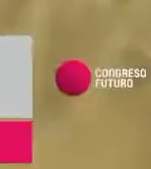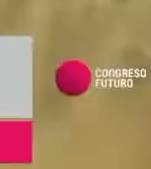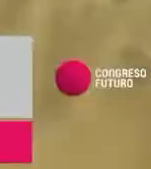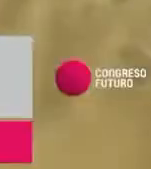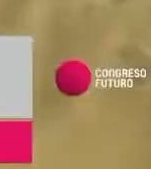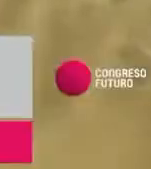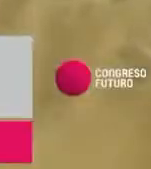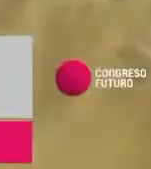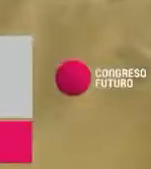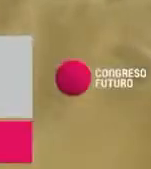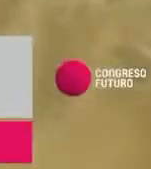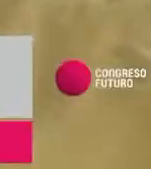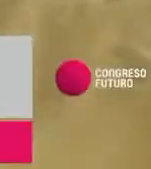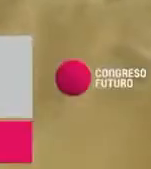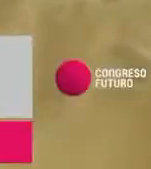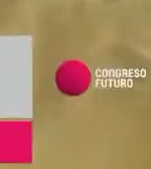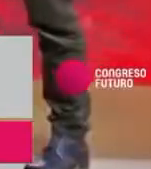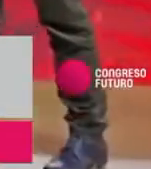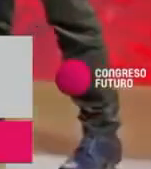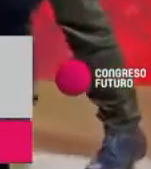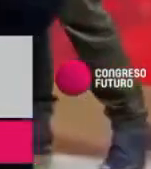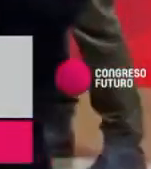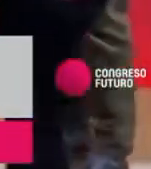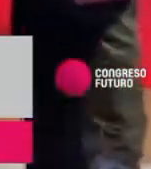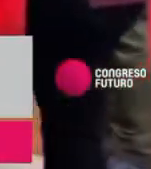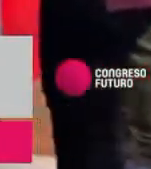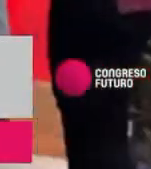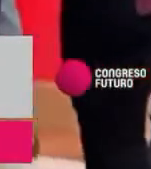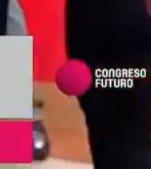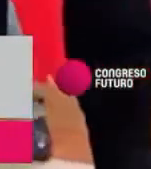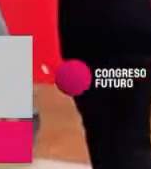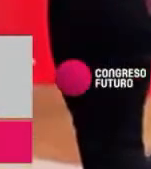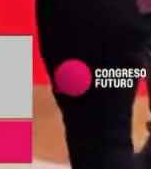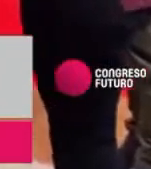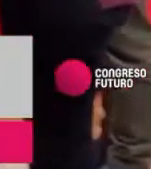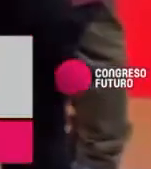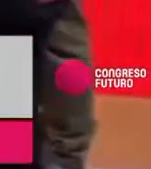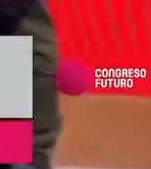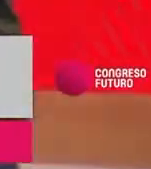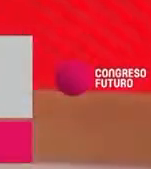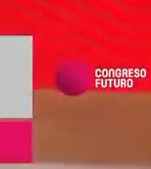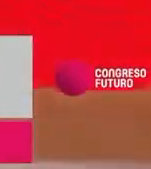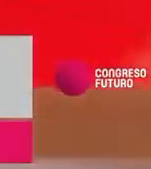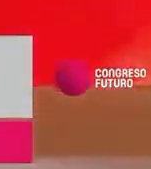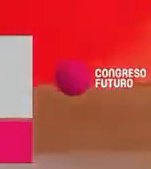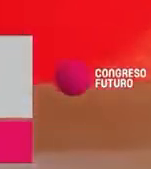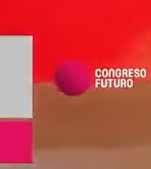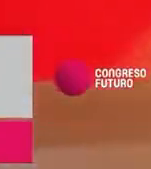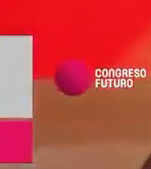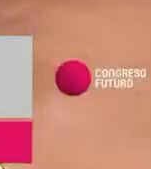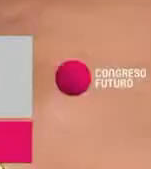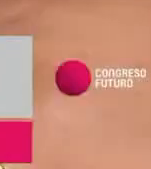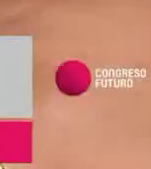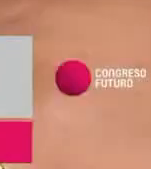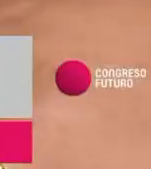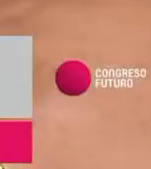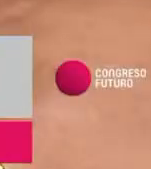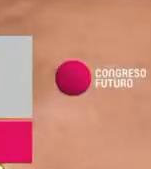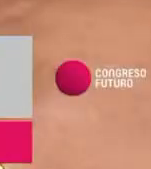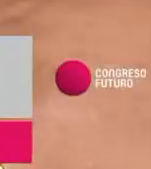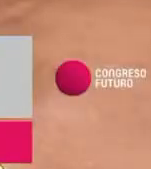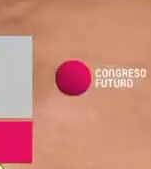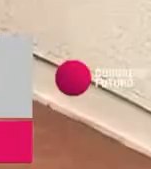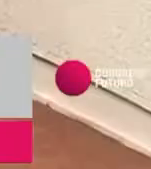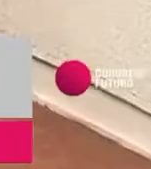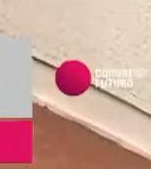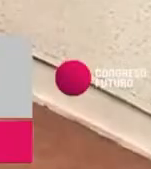calidad de vida. Congreso Futuro actúa como un puente de colaboración entre las mentes más brillantes del mundo con nuestros legisladores,